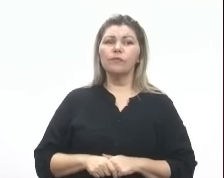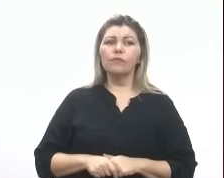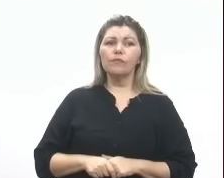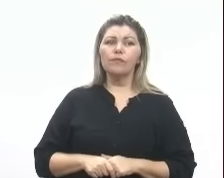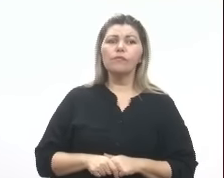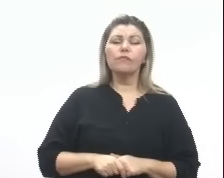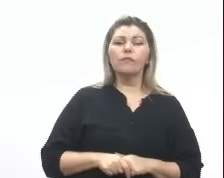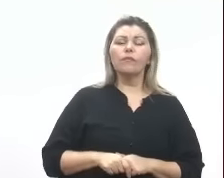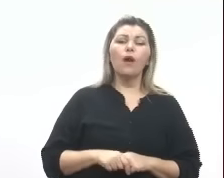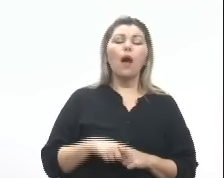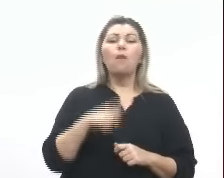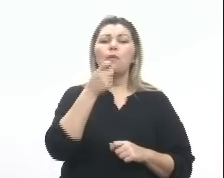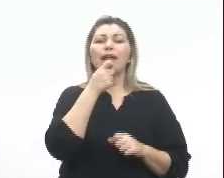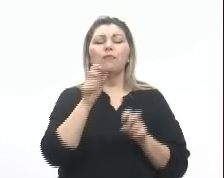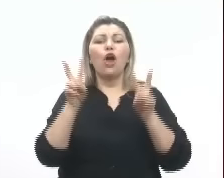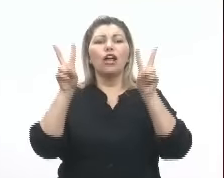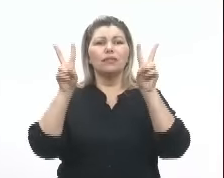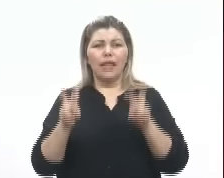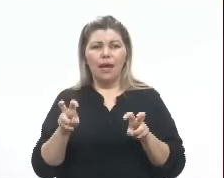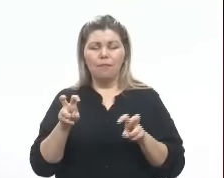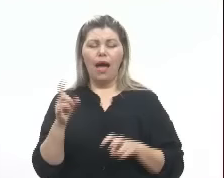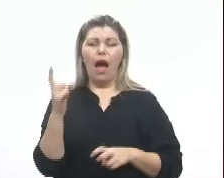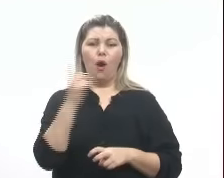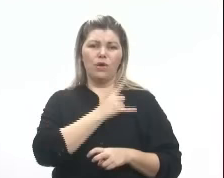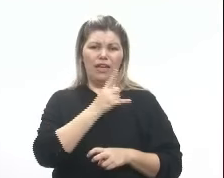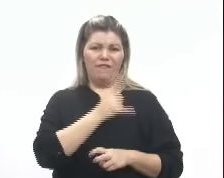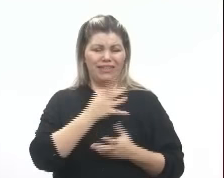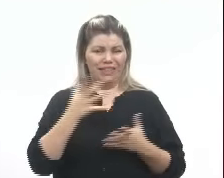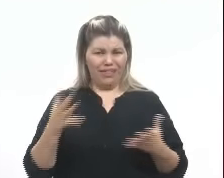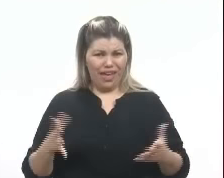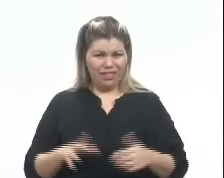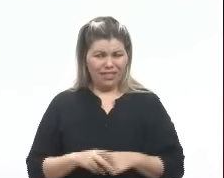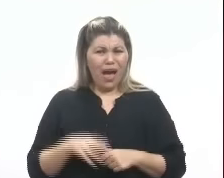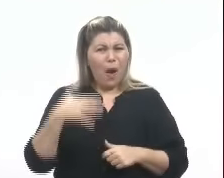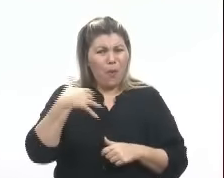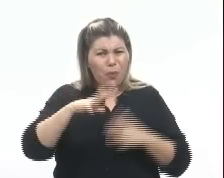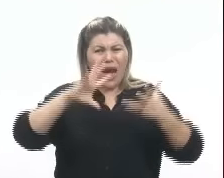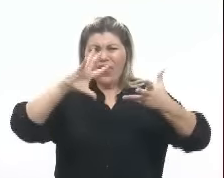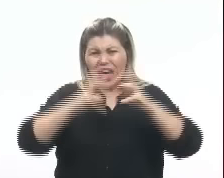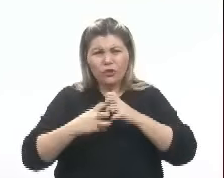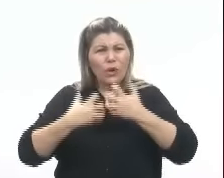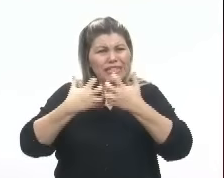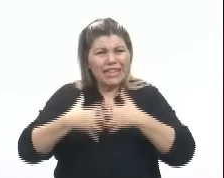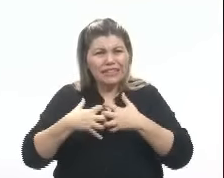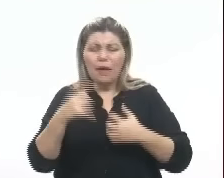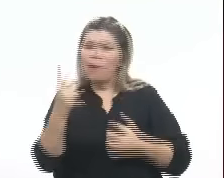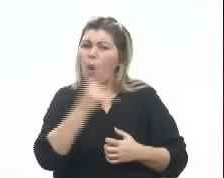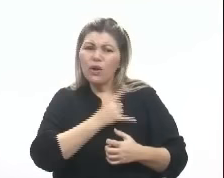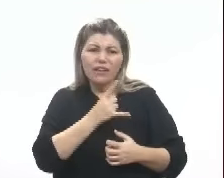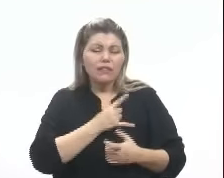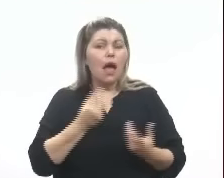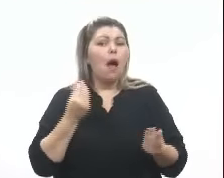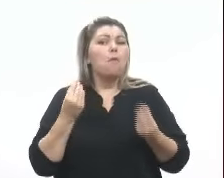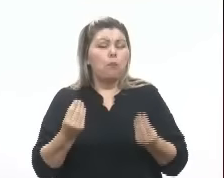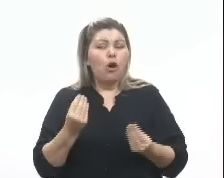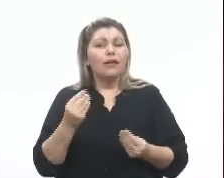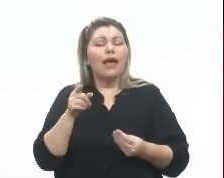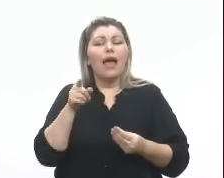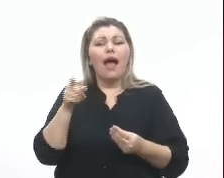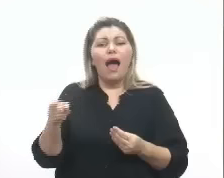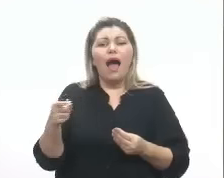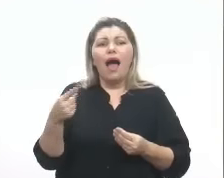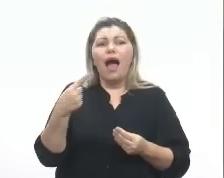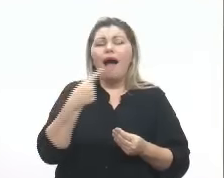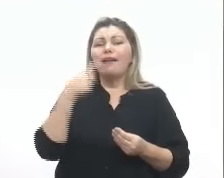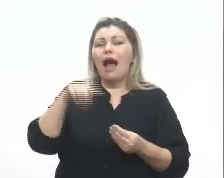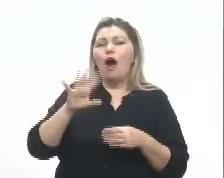Por ejemplo, el tema universitario. Va a destruir el sistema universitario porque todo está ahora, le pusieron la camisa de fuerza y le escondieron